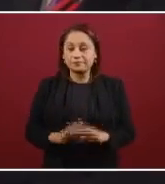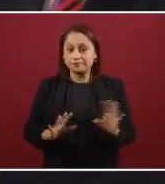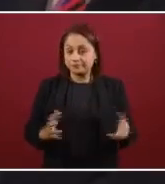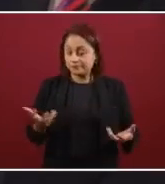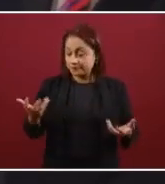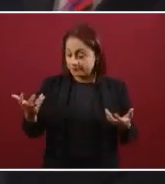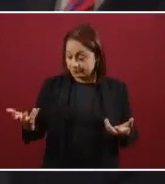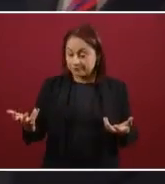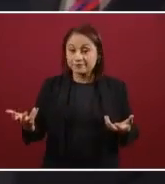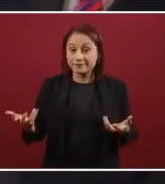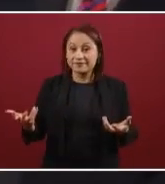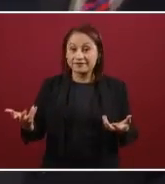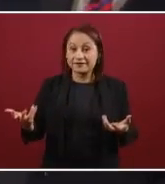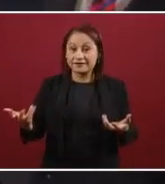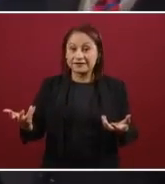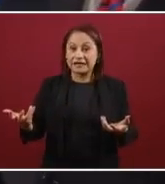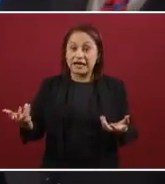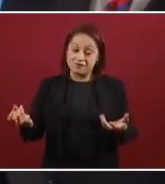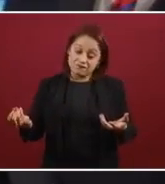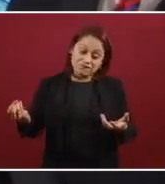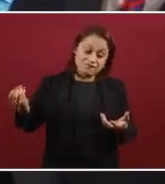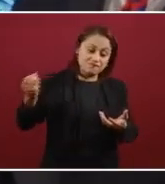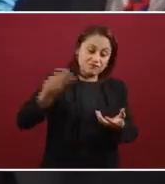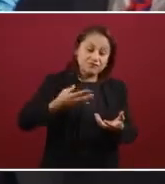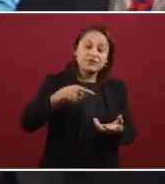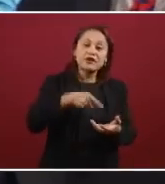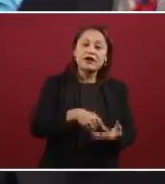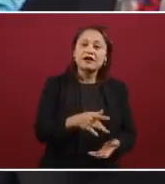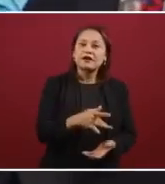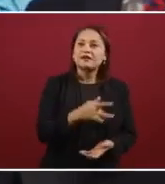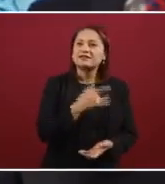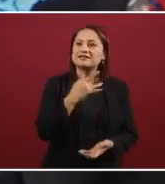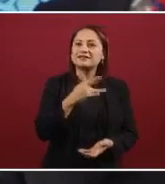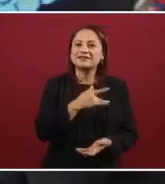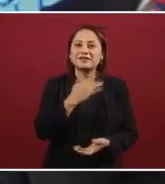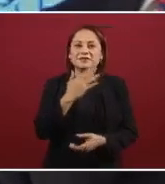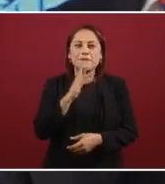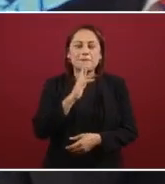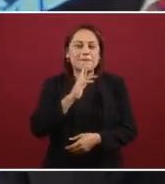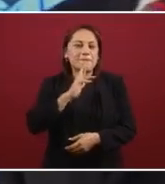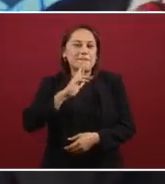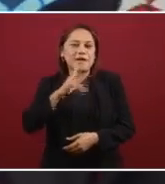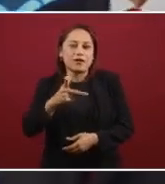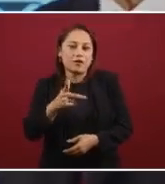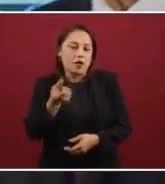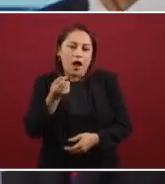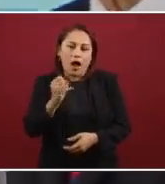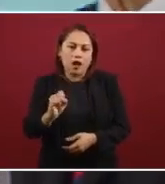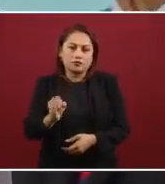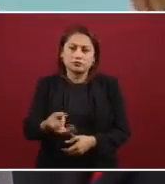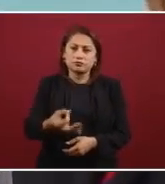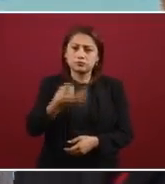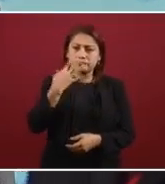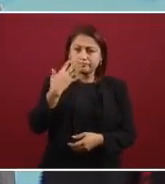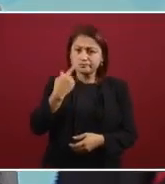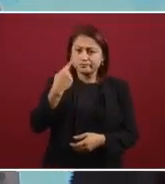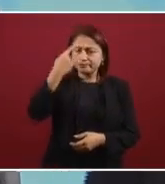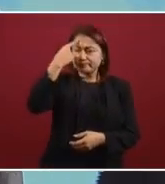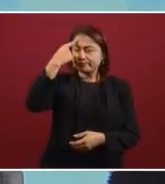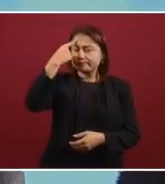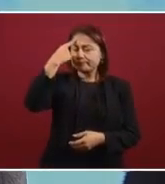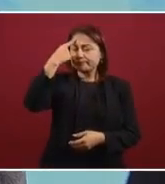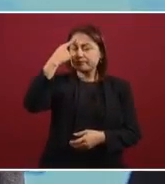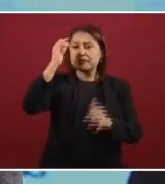es fisiológico, es parte de la naturaleza del funcionamiento del cerebro humano, en donde